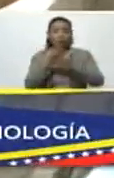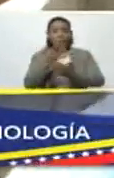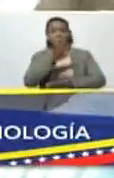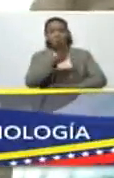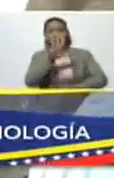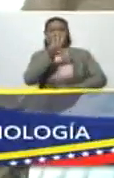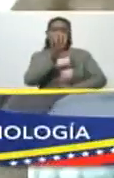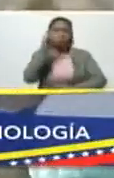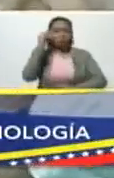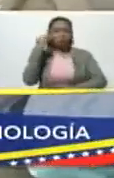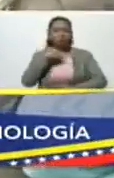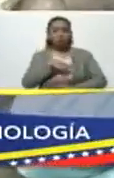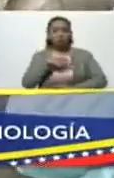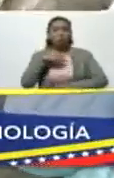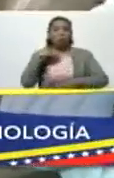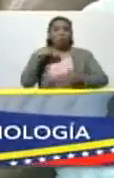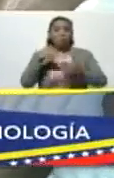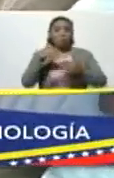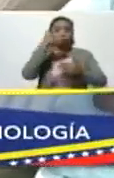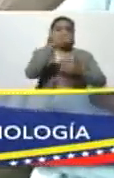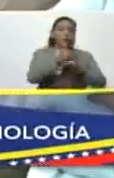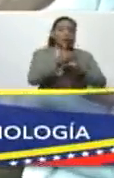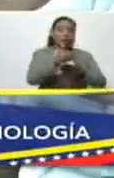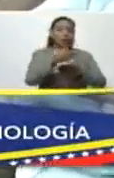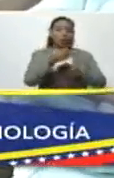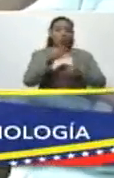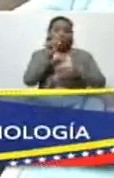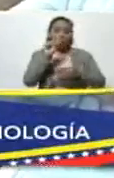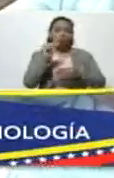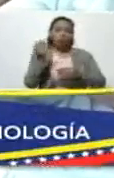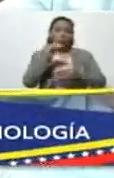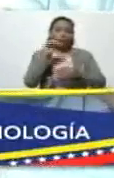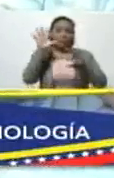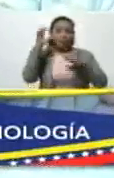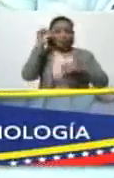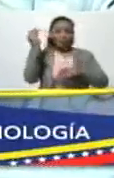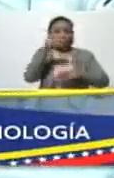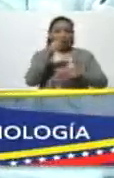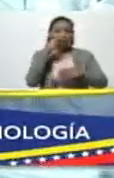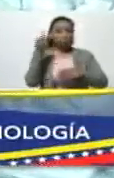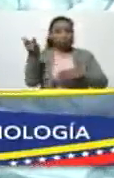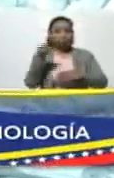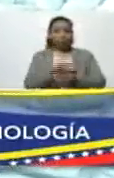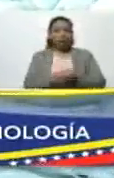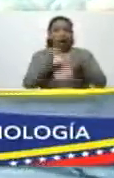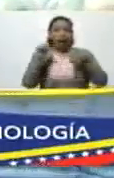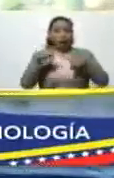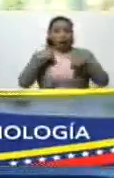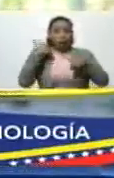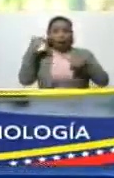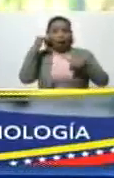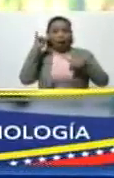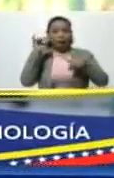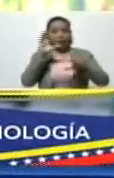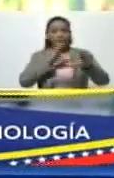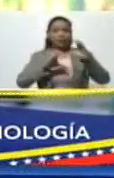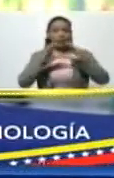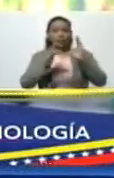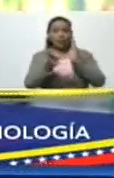estoy seguro que vamos a tener que posponer, prorrogarlo 10 días más. Aquí lo tengo, pues miren, la ciencia